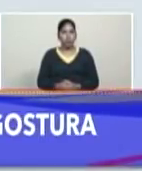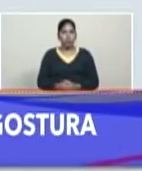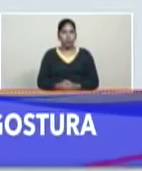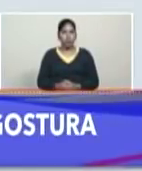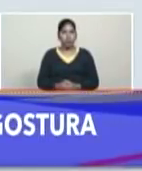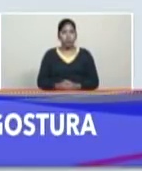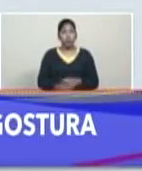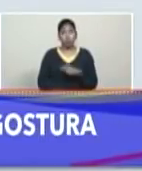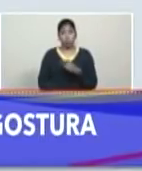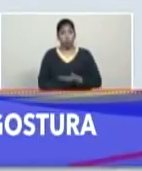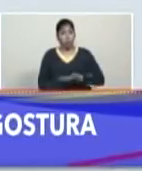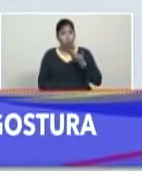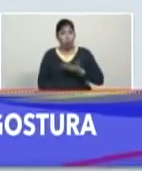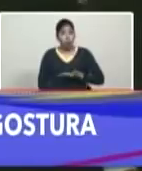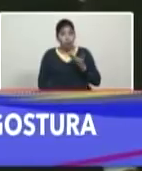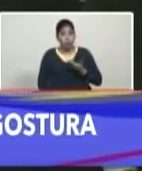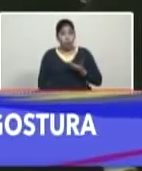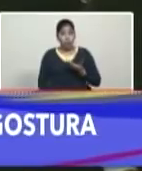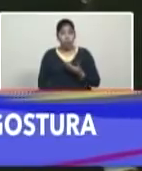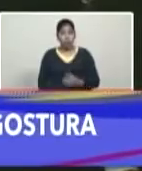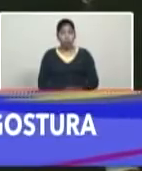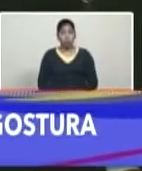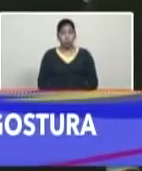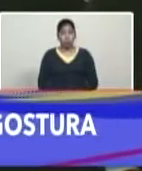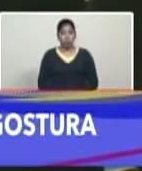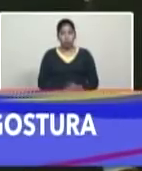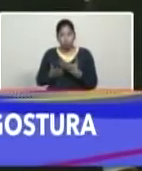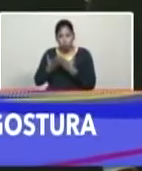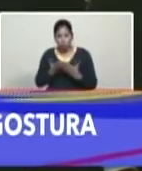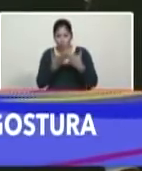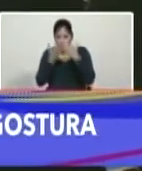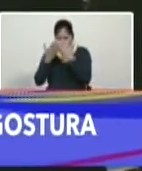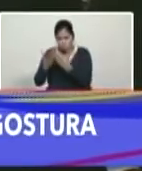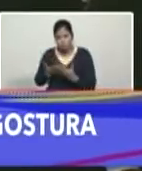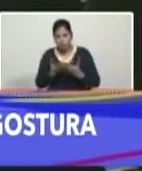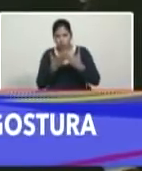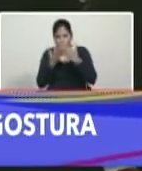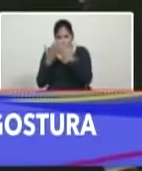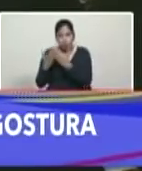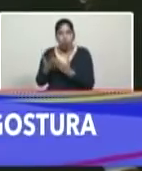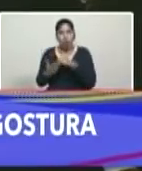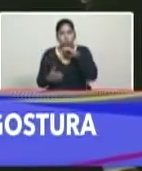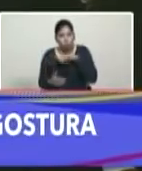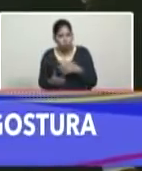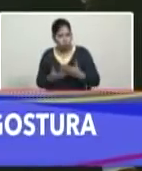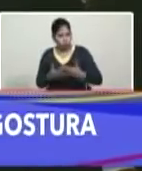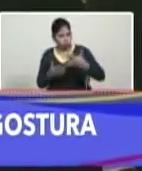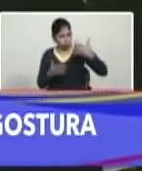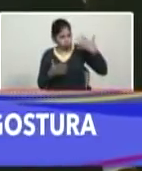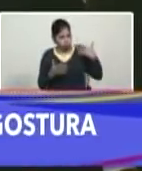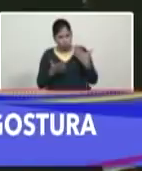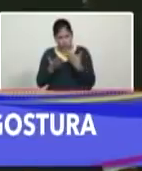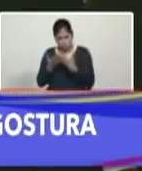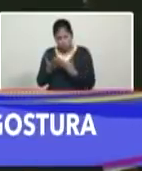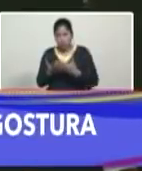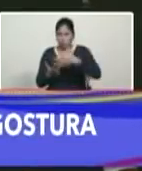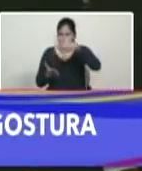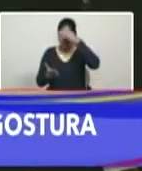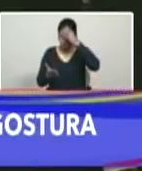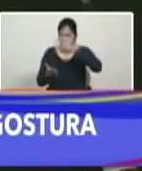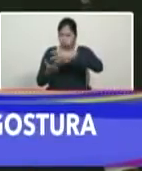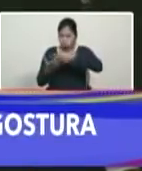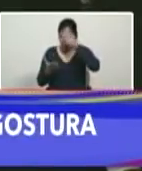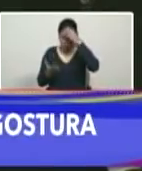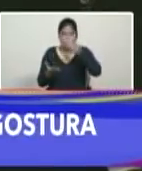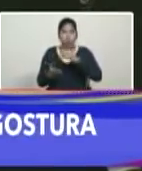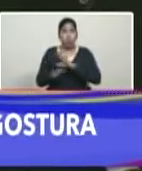Es importante consultar la historia y el texto original. Hemos reproducido,